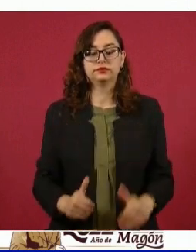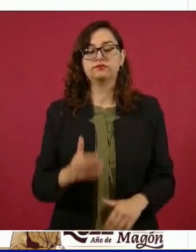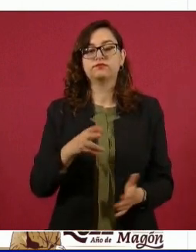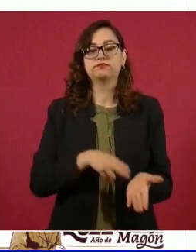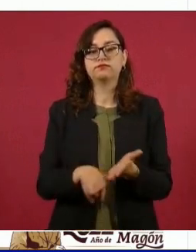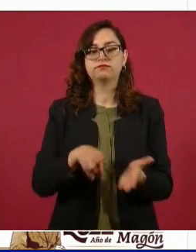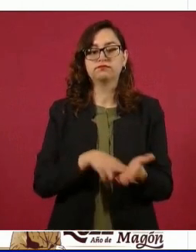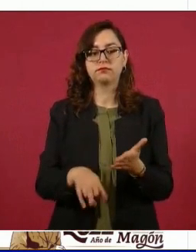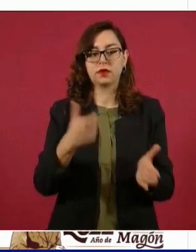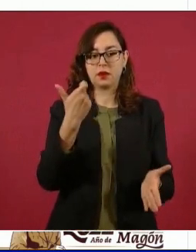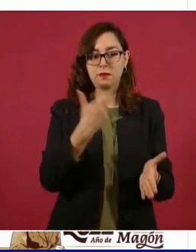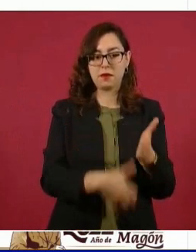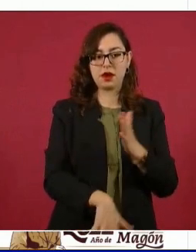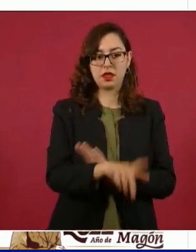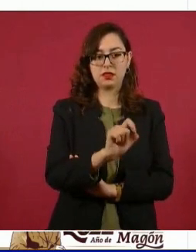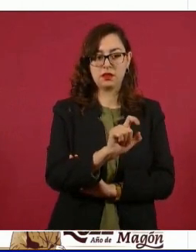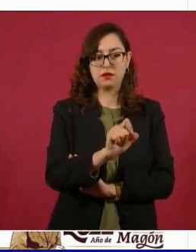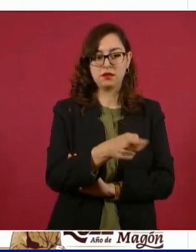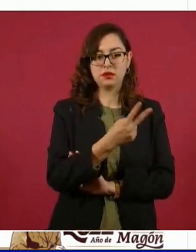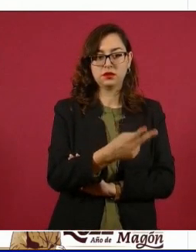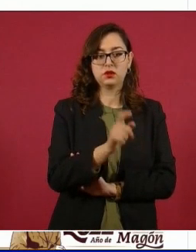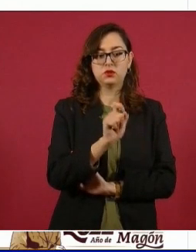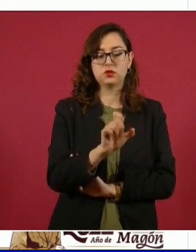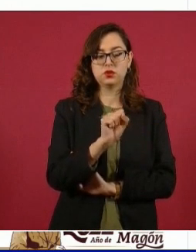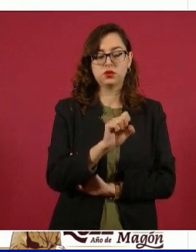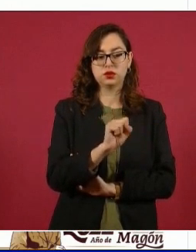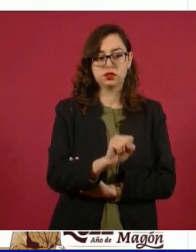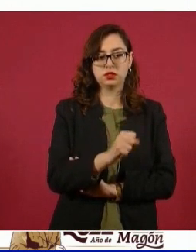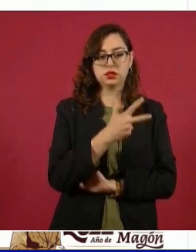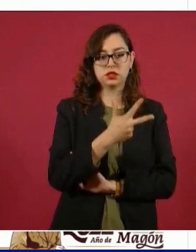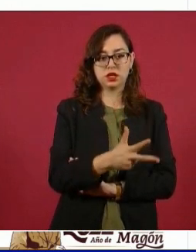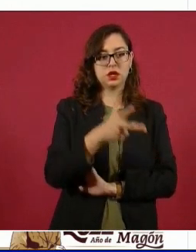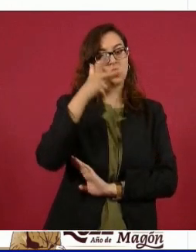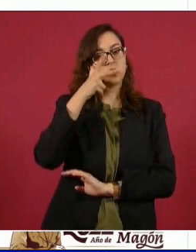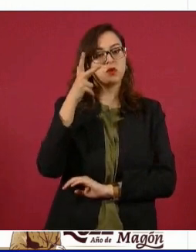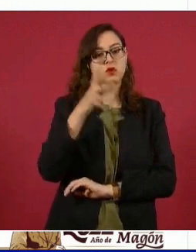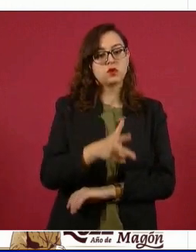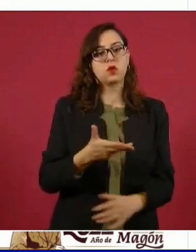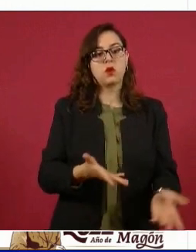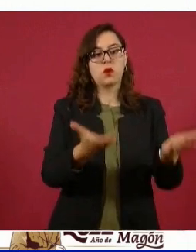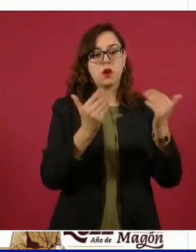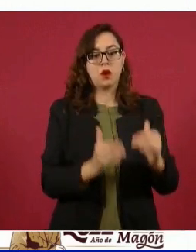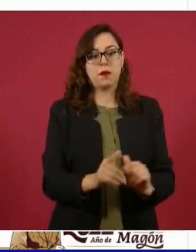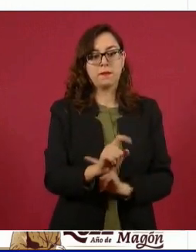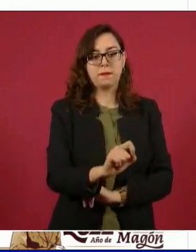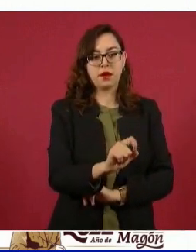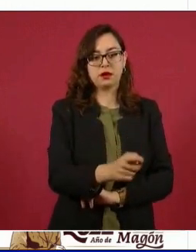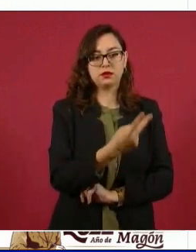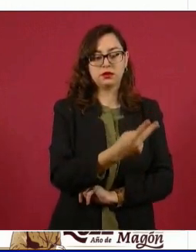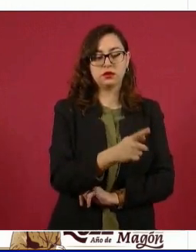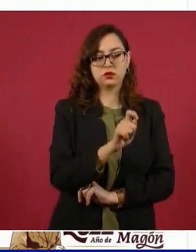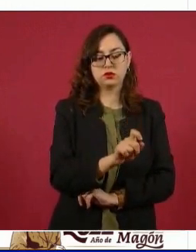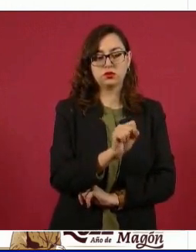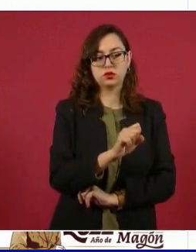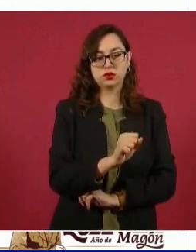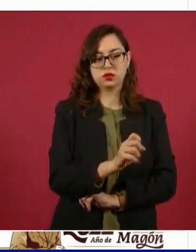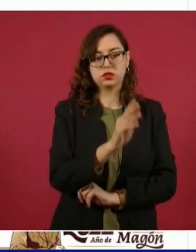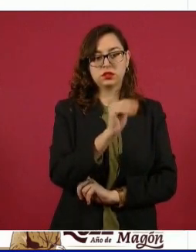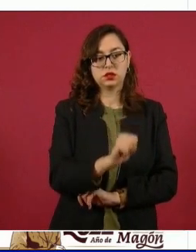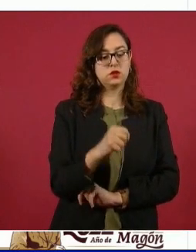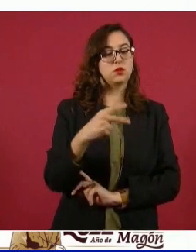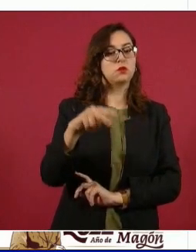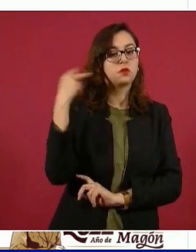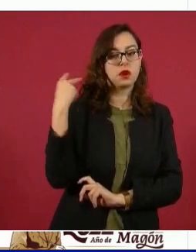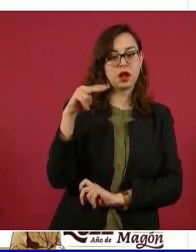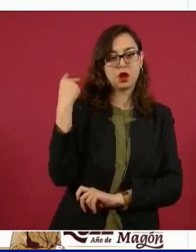barata, 22.68 de franquicia Móvil Progreso de Obregón en Hidalgo, y 22.69 de BP en Coatzacoalcos,